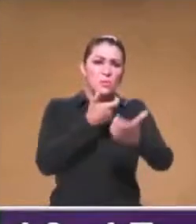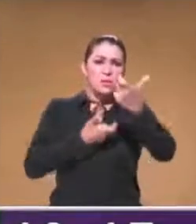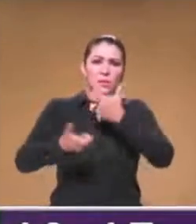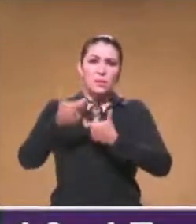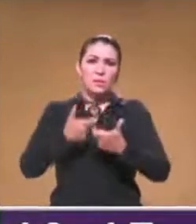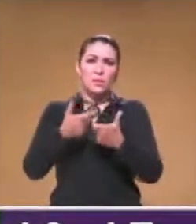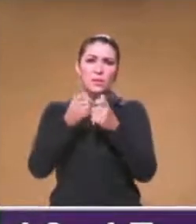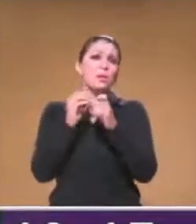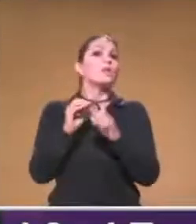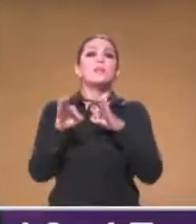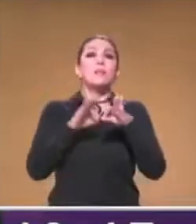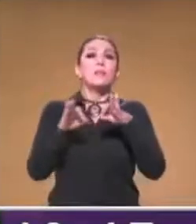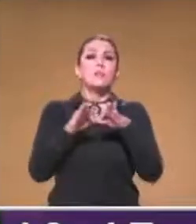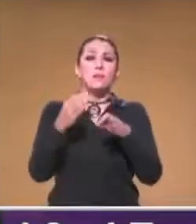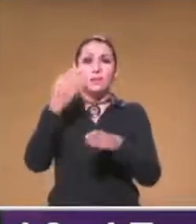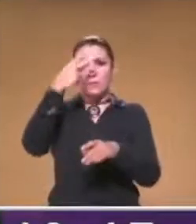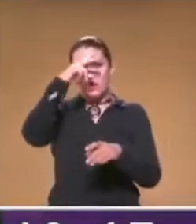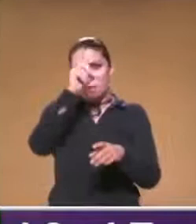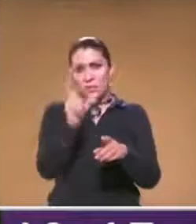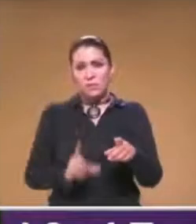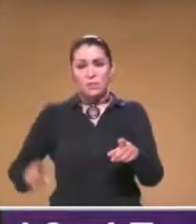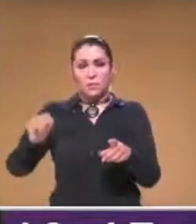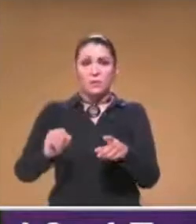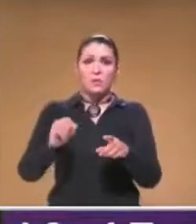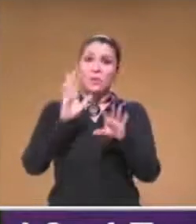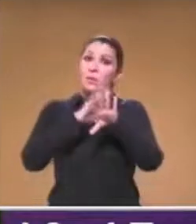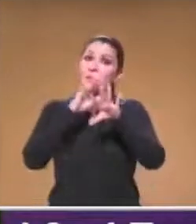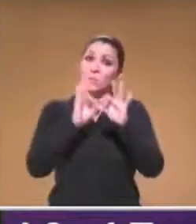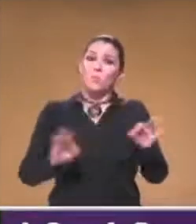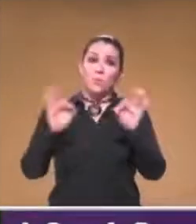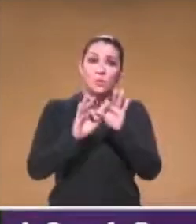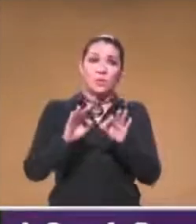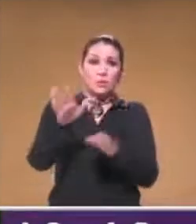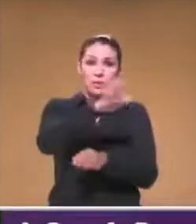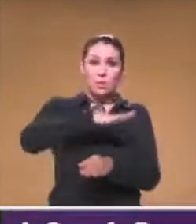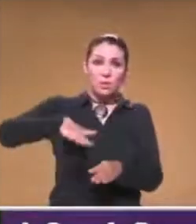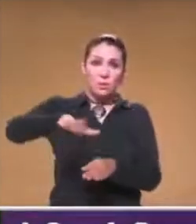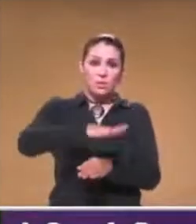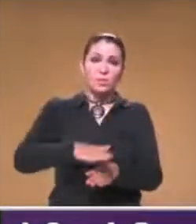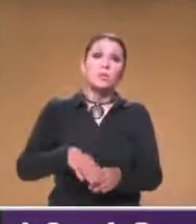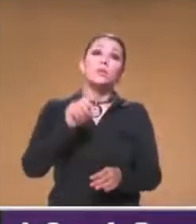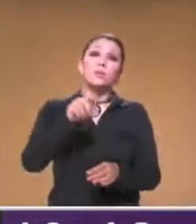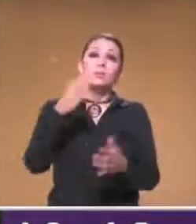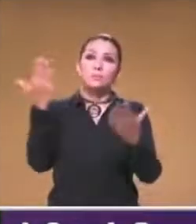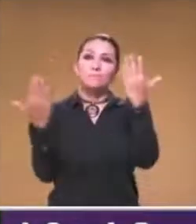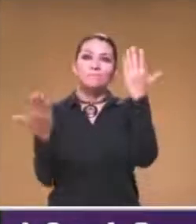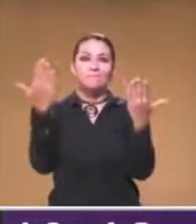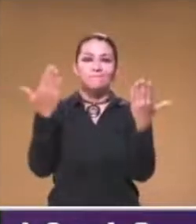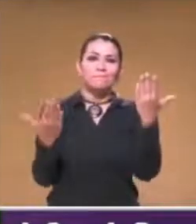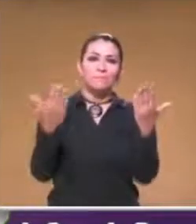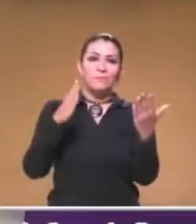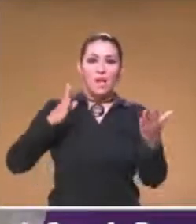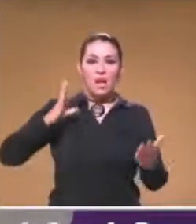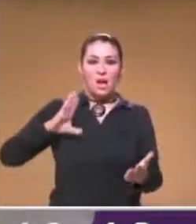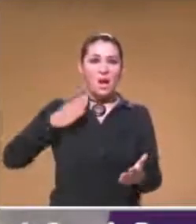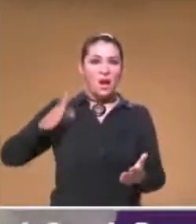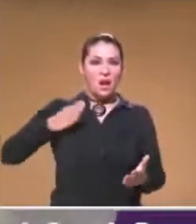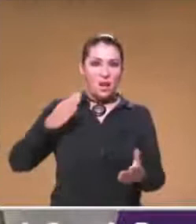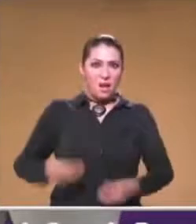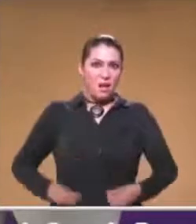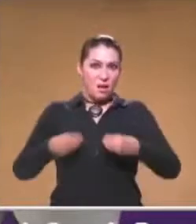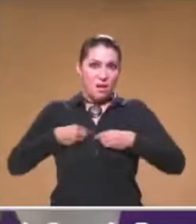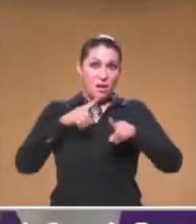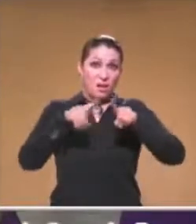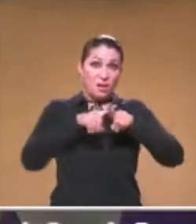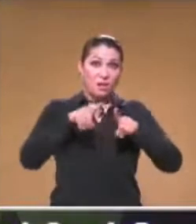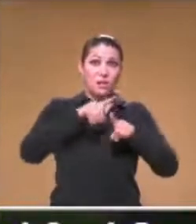población. Y el segundo es compara la calidad de vida de los continentes a partir de los ingresos, empleo,